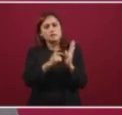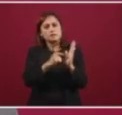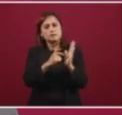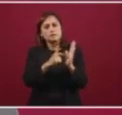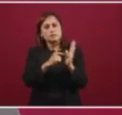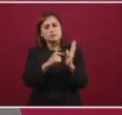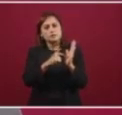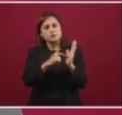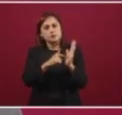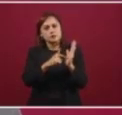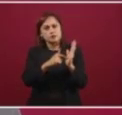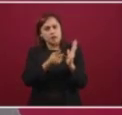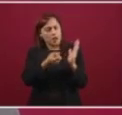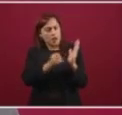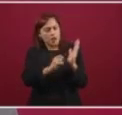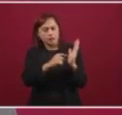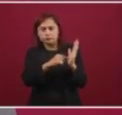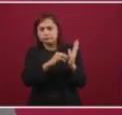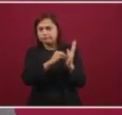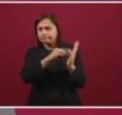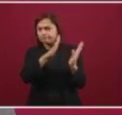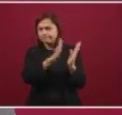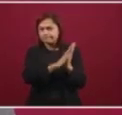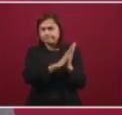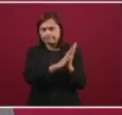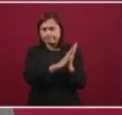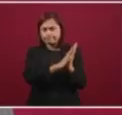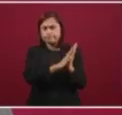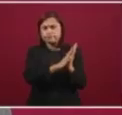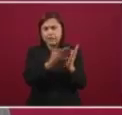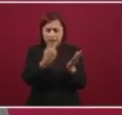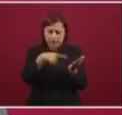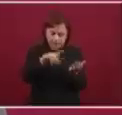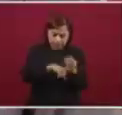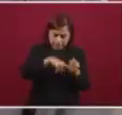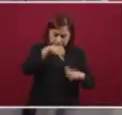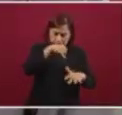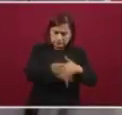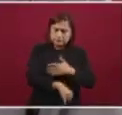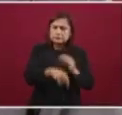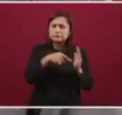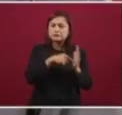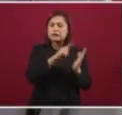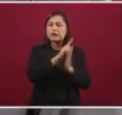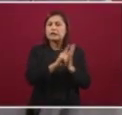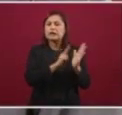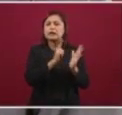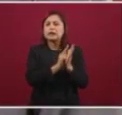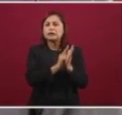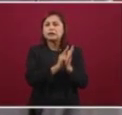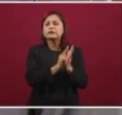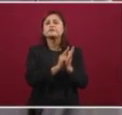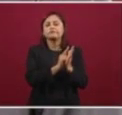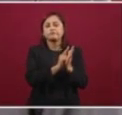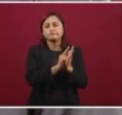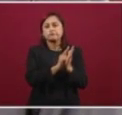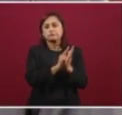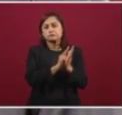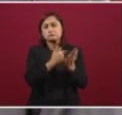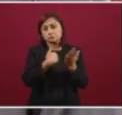se establece en la letra y en el espíritu de las leyes, que haya